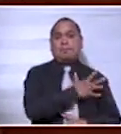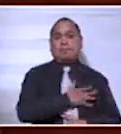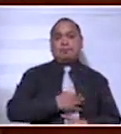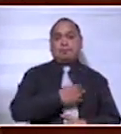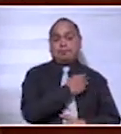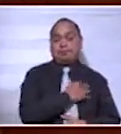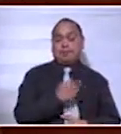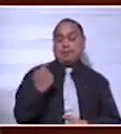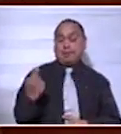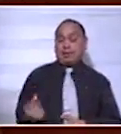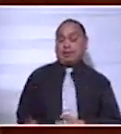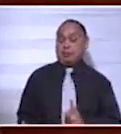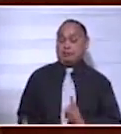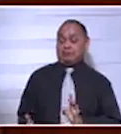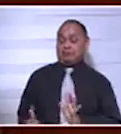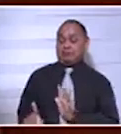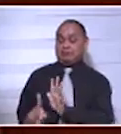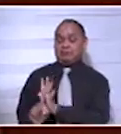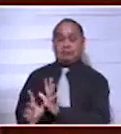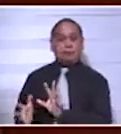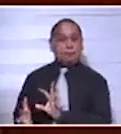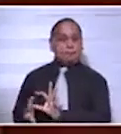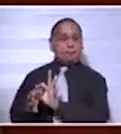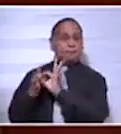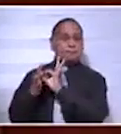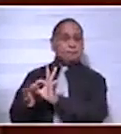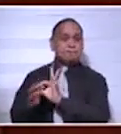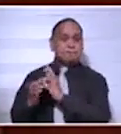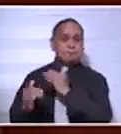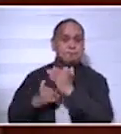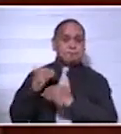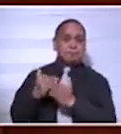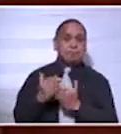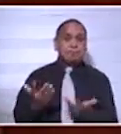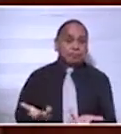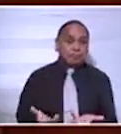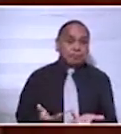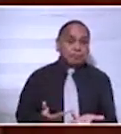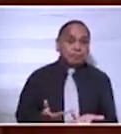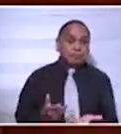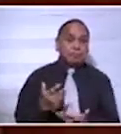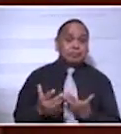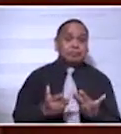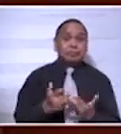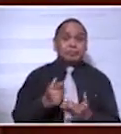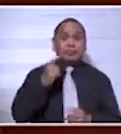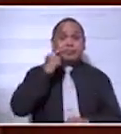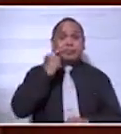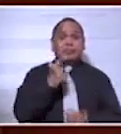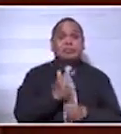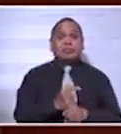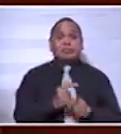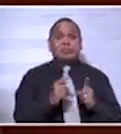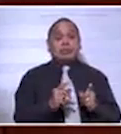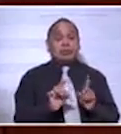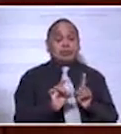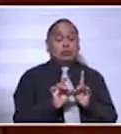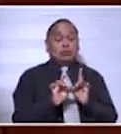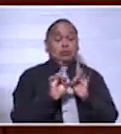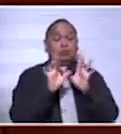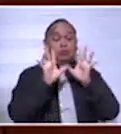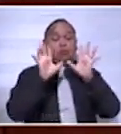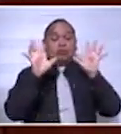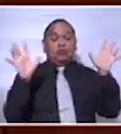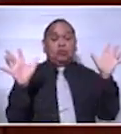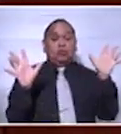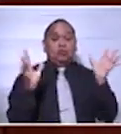en esta lucha, pero que lo rindió, ¿verdad? Que era flaquito, ese estómago nomás le apareció, porque yo creo que la